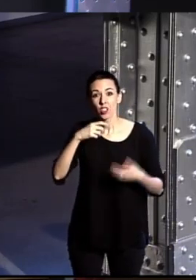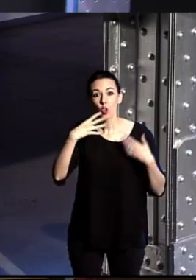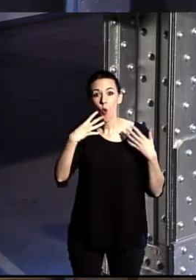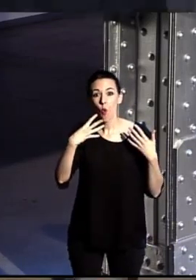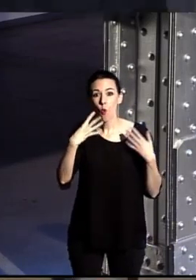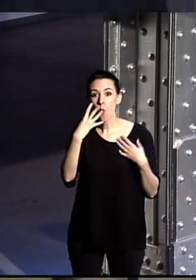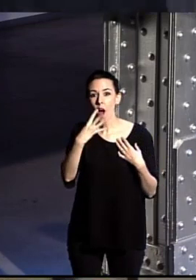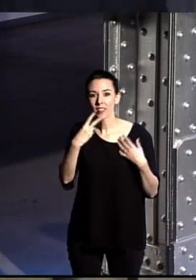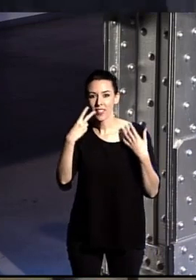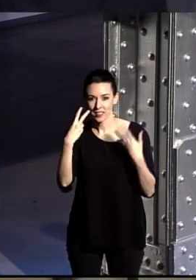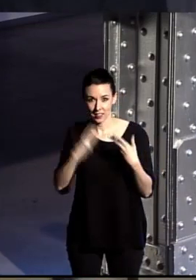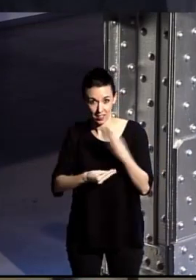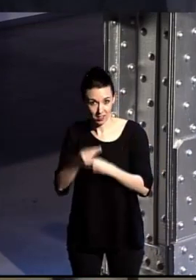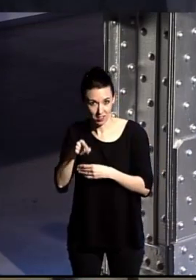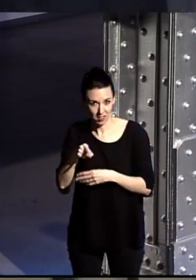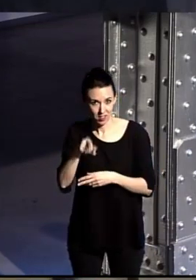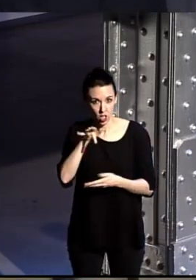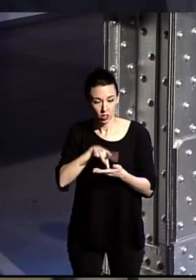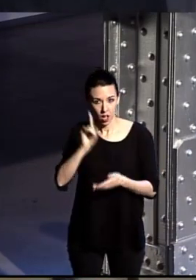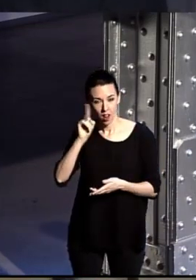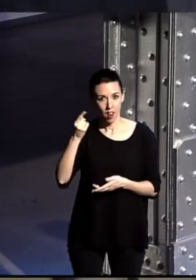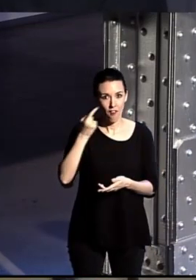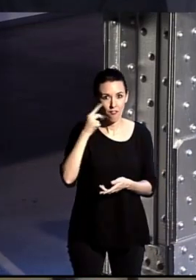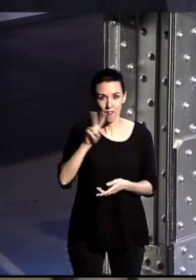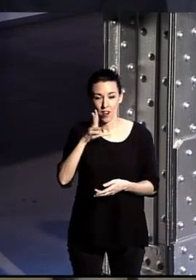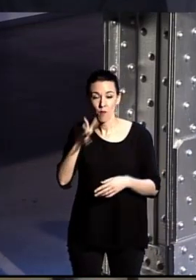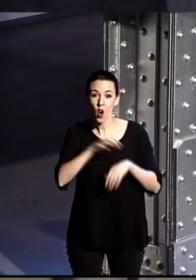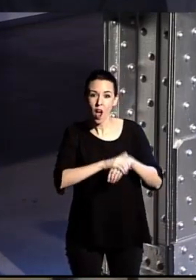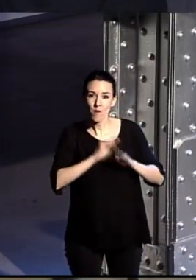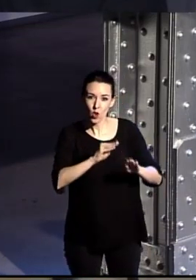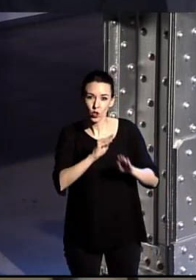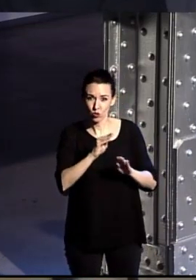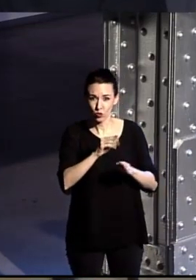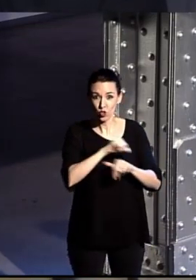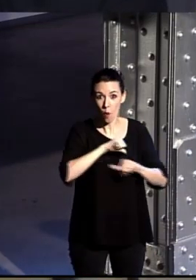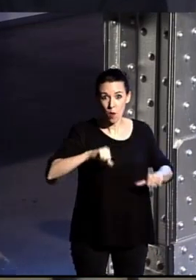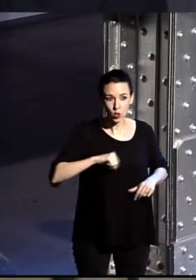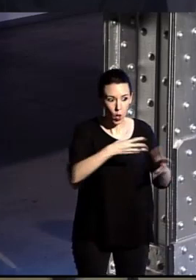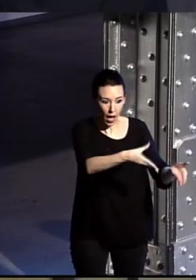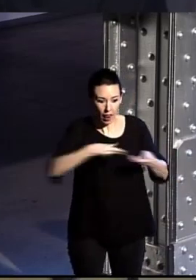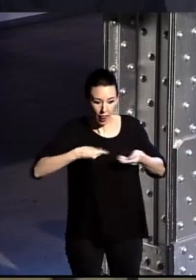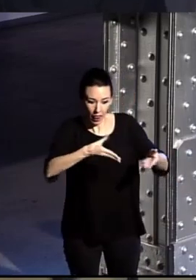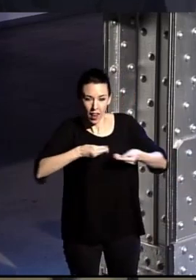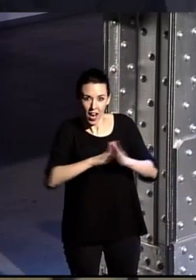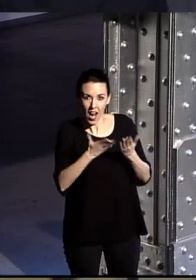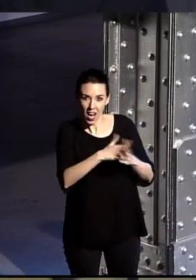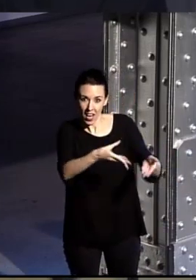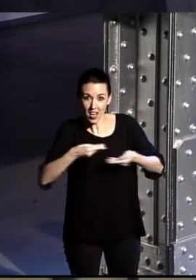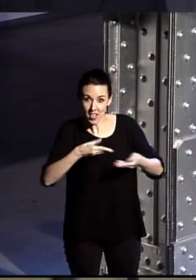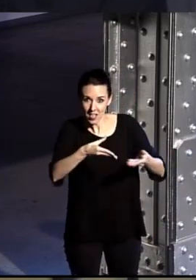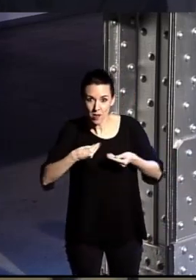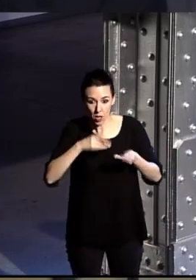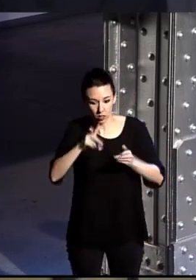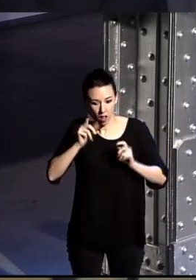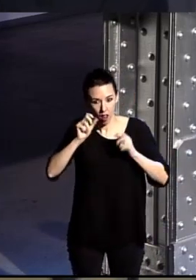Sí. Descubre a Julio Verne, sí, porque su gran amigo Pepe el portugués le pasa las novelas. Los hijos del Capitán Grant, sí. De Julio Verne.